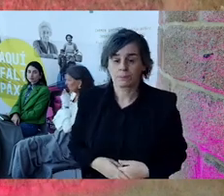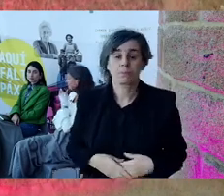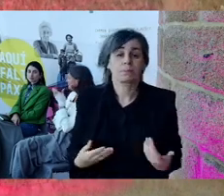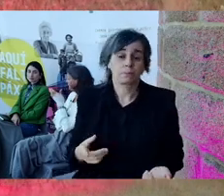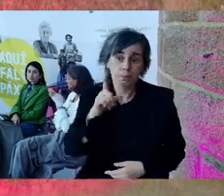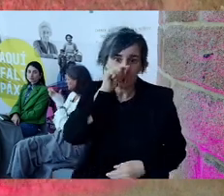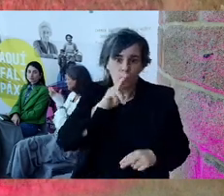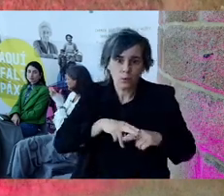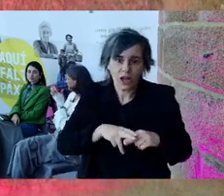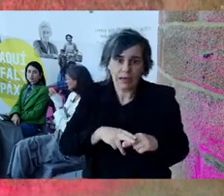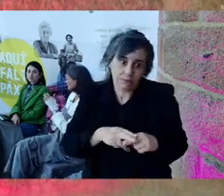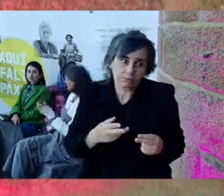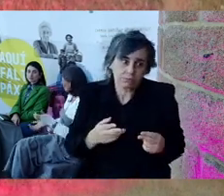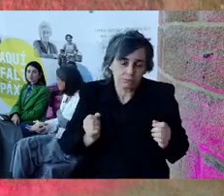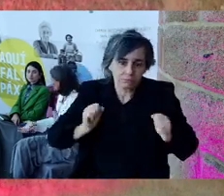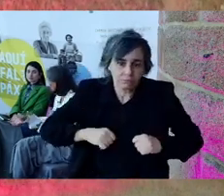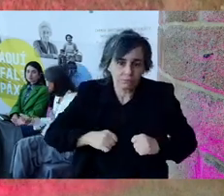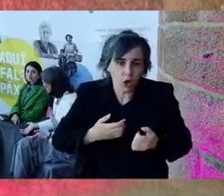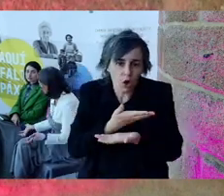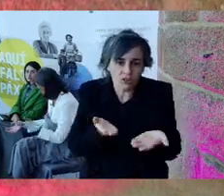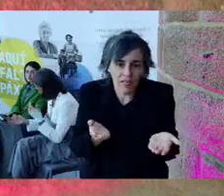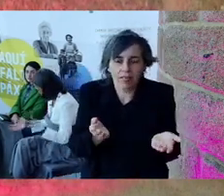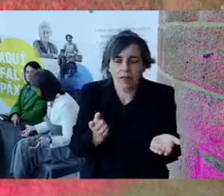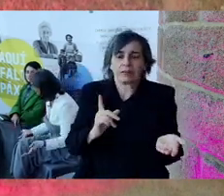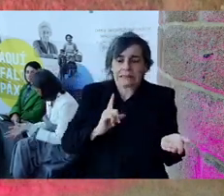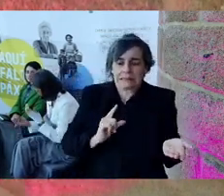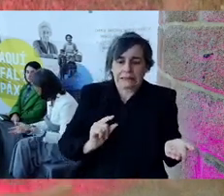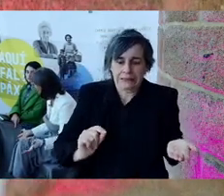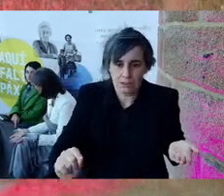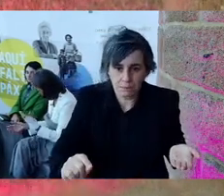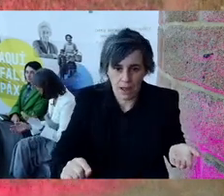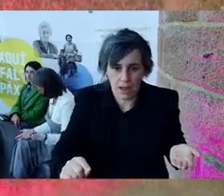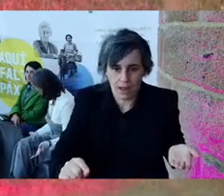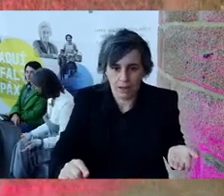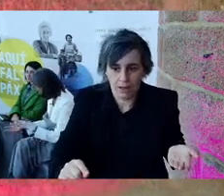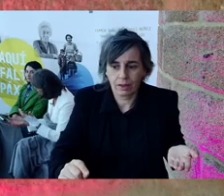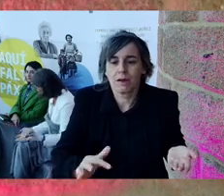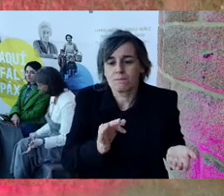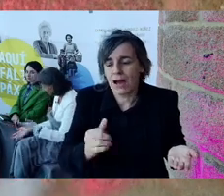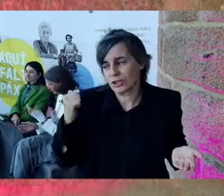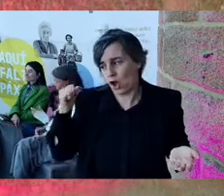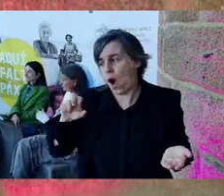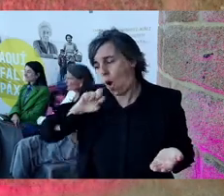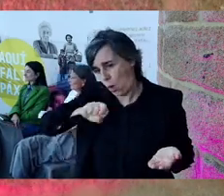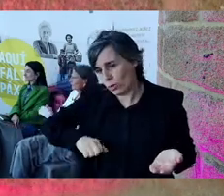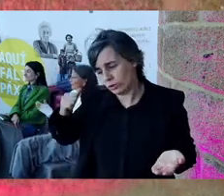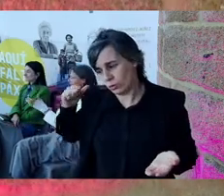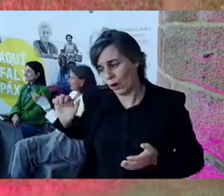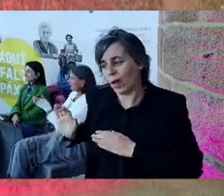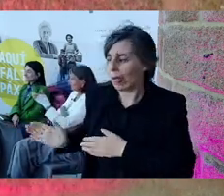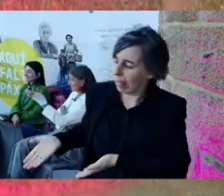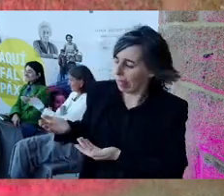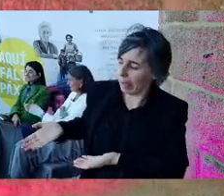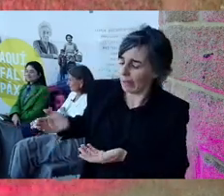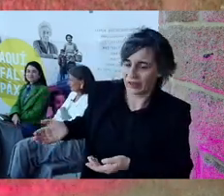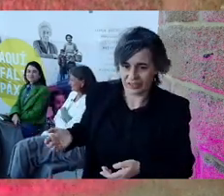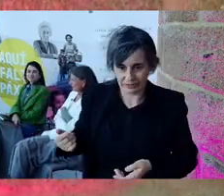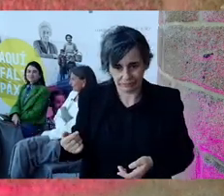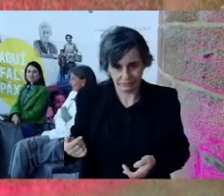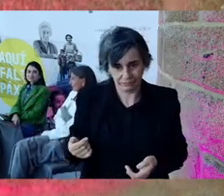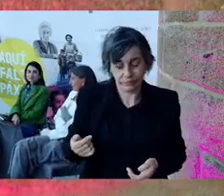necesariamente. Entonces Urraca, la pobre, sale, fiada en esas palabras y empujada por Xelmírez, que le dice, sal tú, que a mí me da la risa, sal